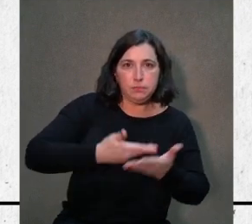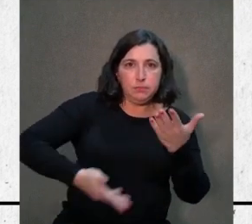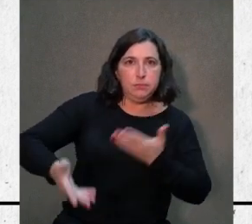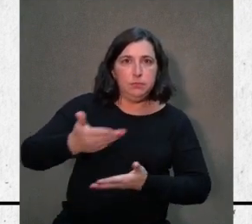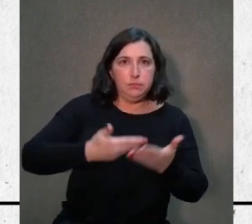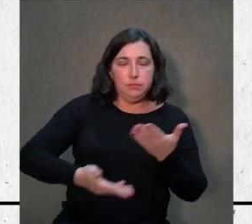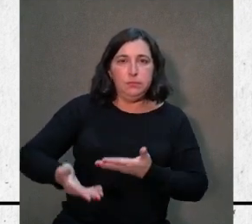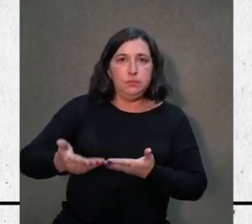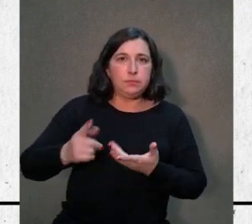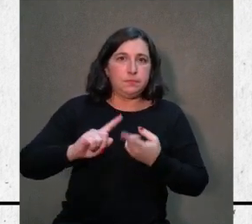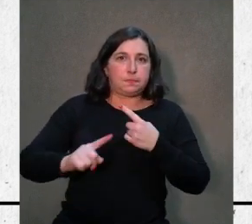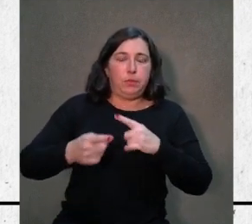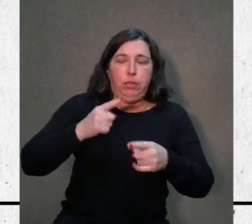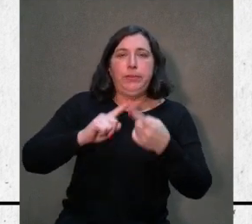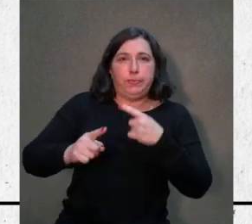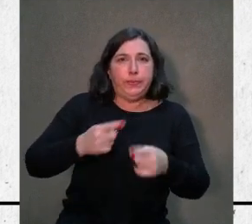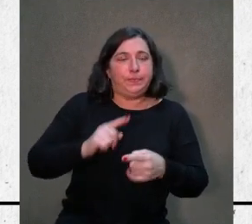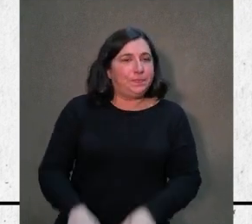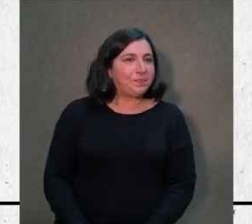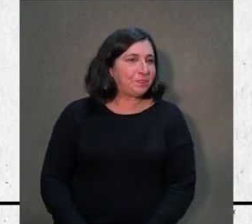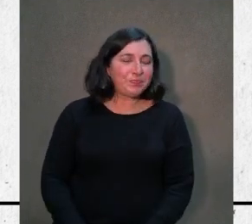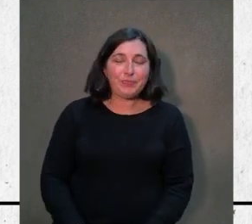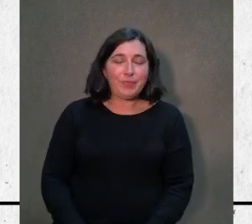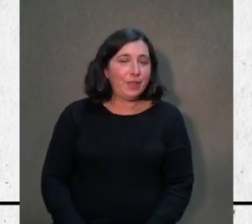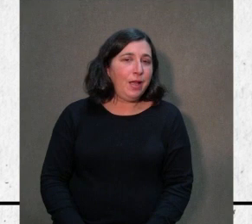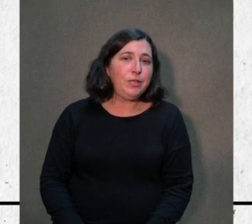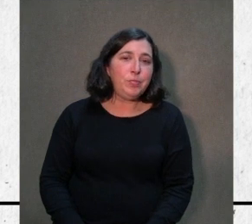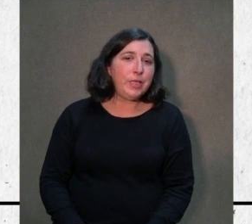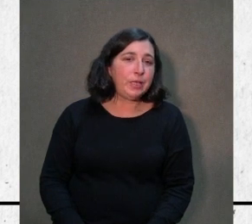que es muy difícil, yo sé que sí, pero bueno, como que estamos acá, que